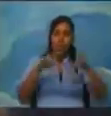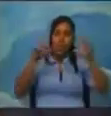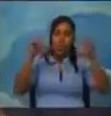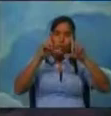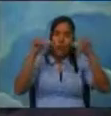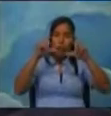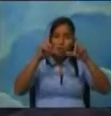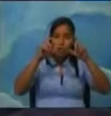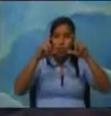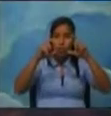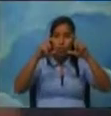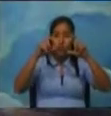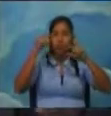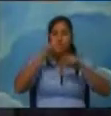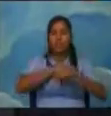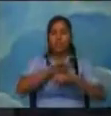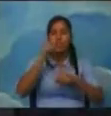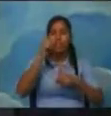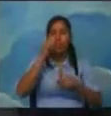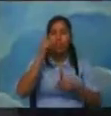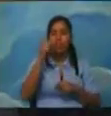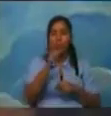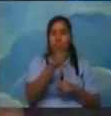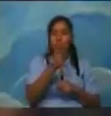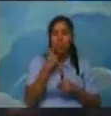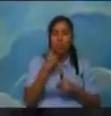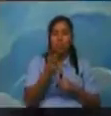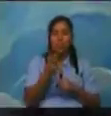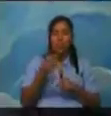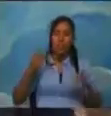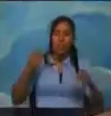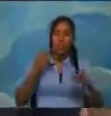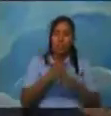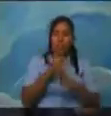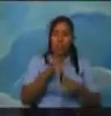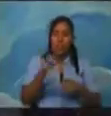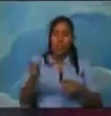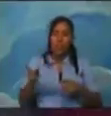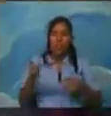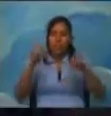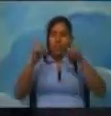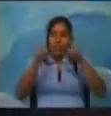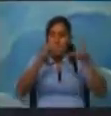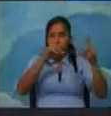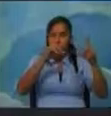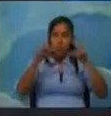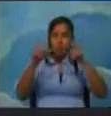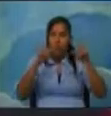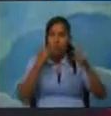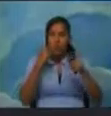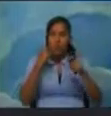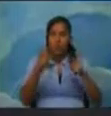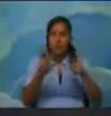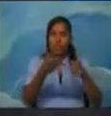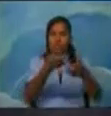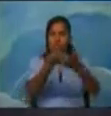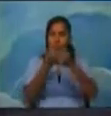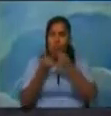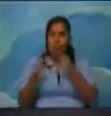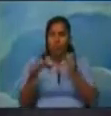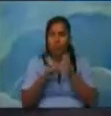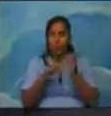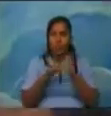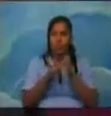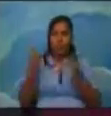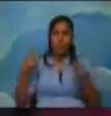él. Y él, bueno, en medio de eso empezó a sacar fotografías y sacó una donde tenía un